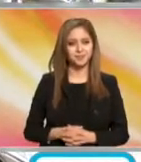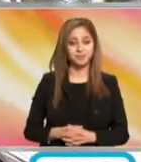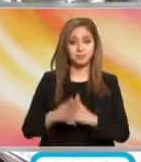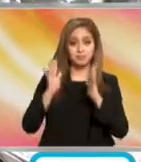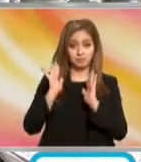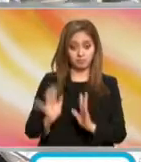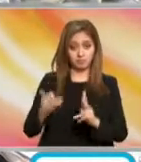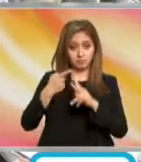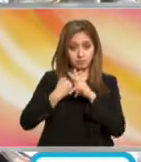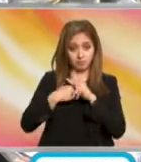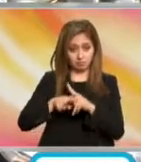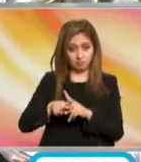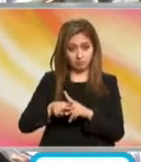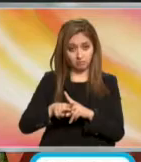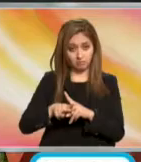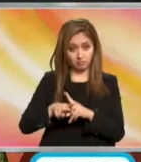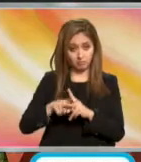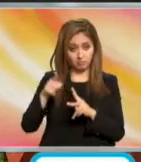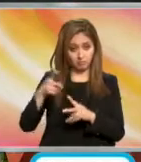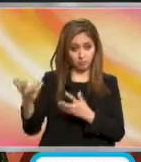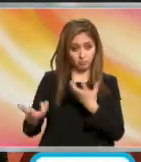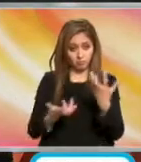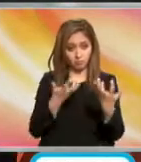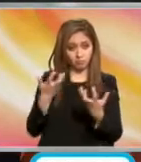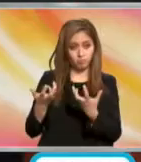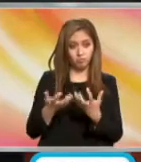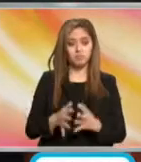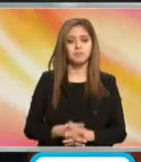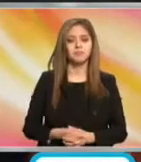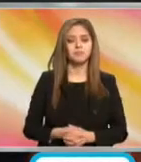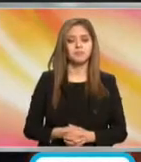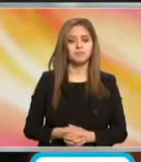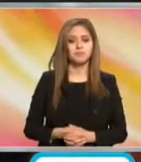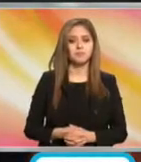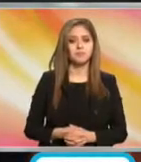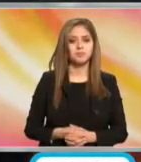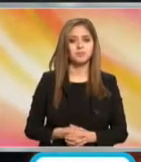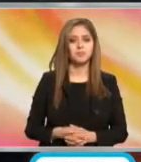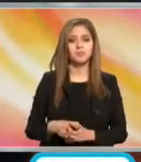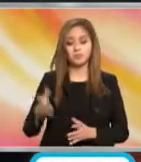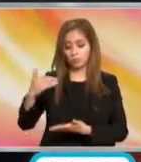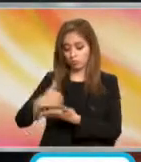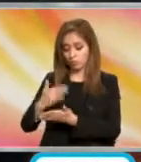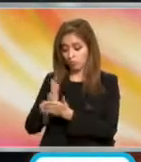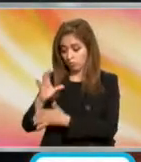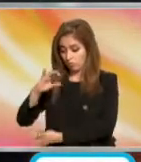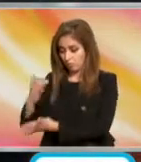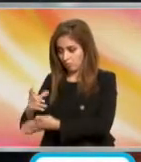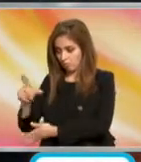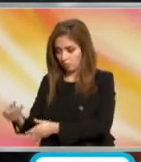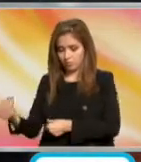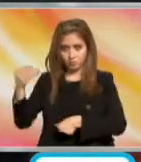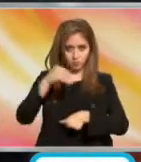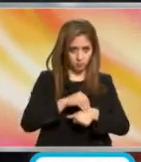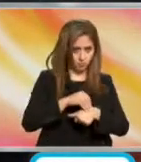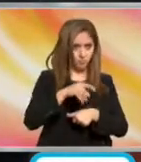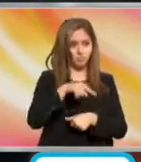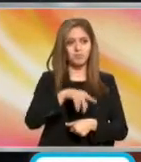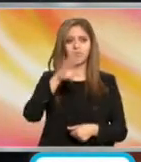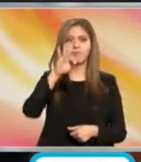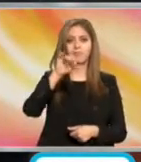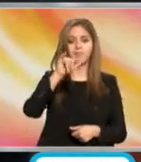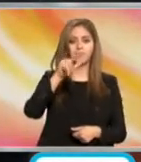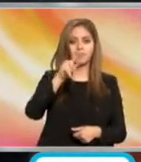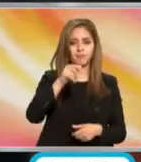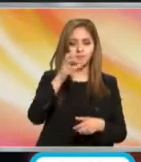comenzar entonces. Que caliente, que... Muy bien, y me lo vas a ir incorporando. Cuando las fajitas comiencen a